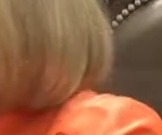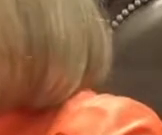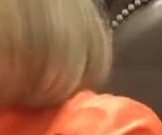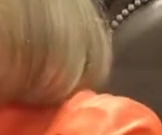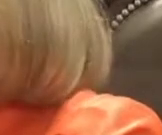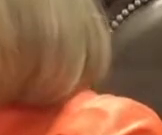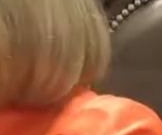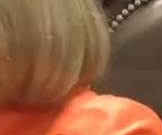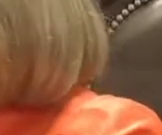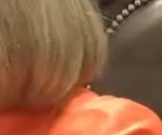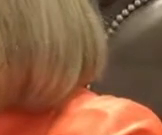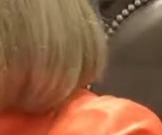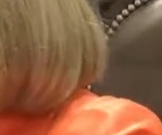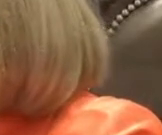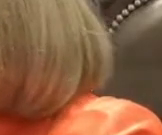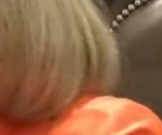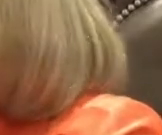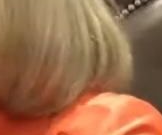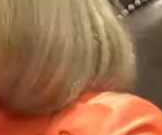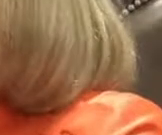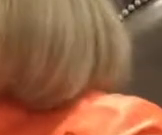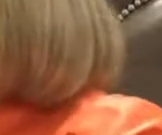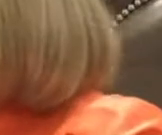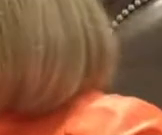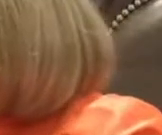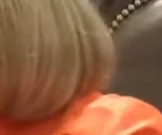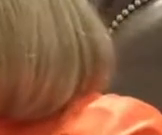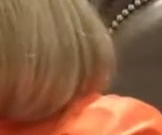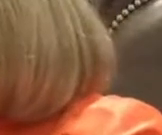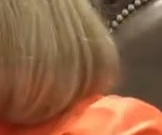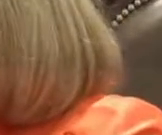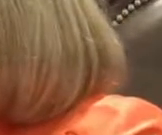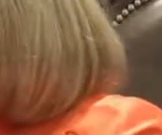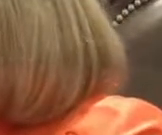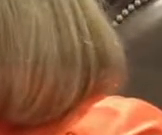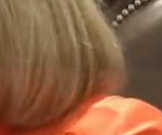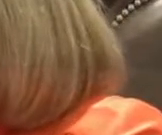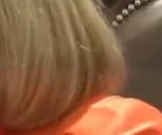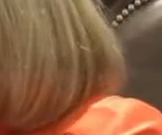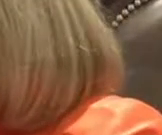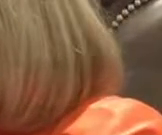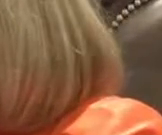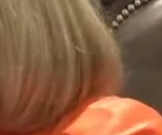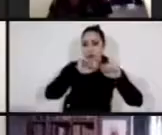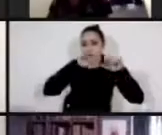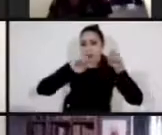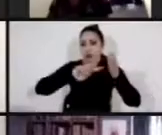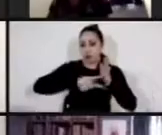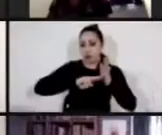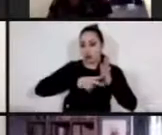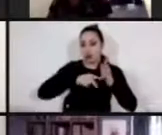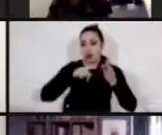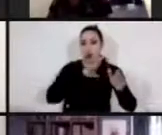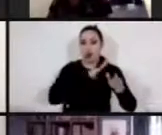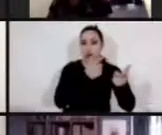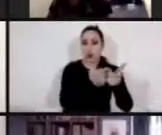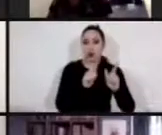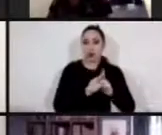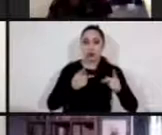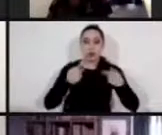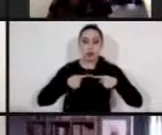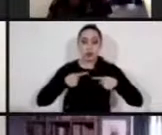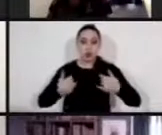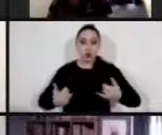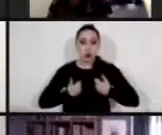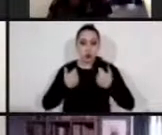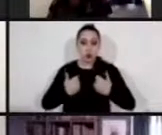son las siguientes personas físicas y morales. En arquitectura, conformada por un grupo de jóvenes que buscan contribuir